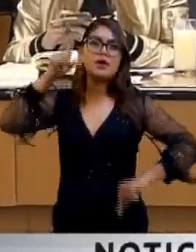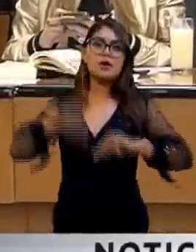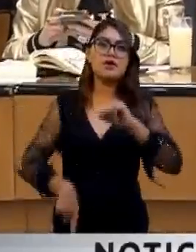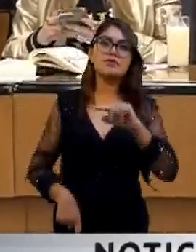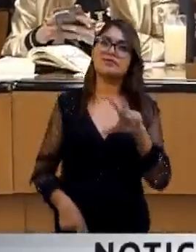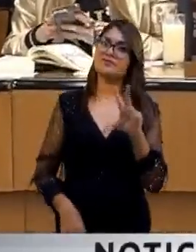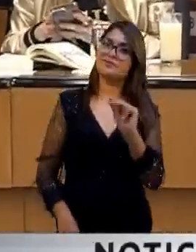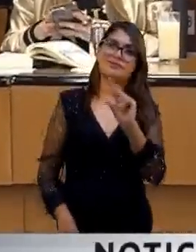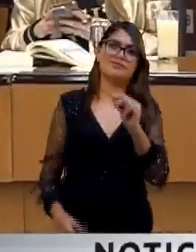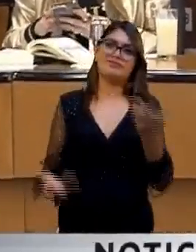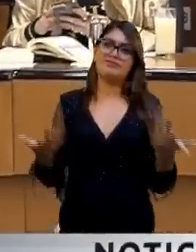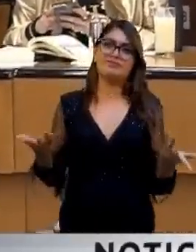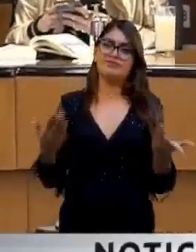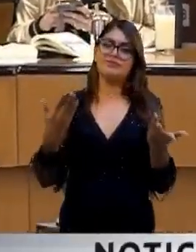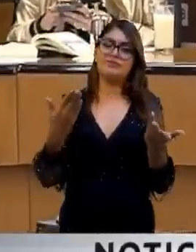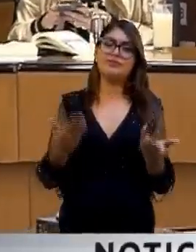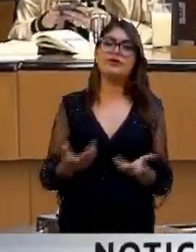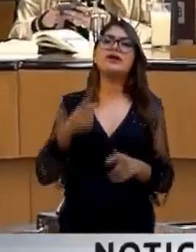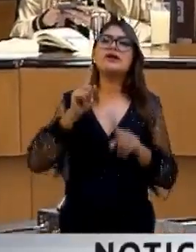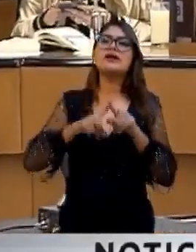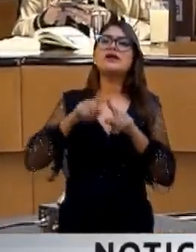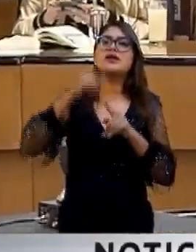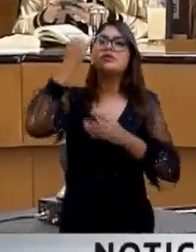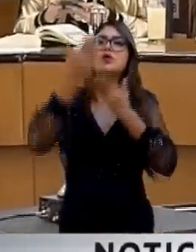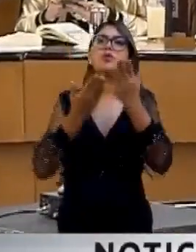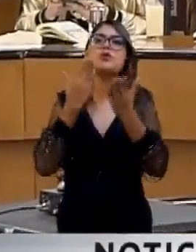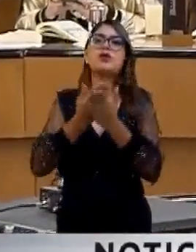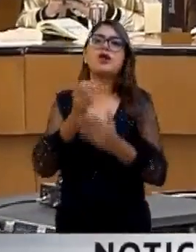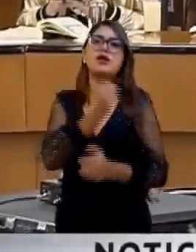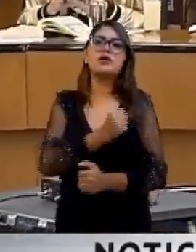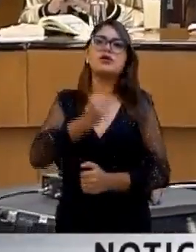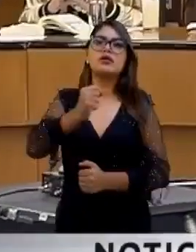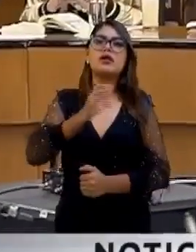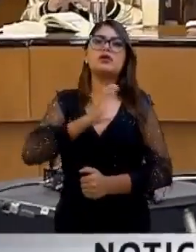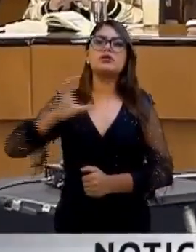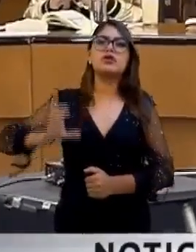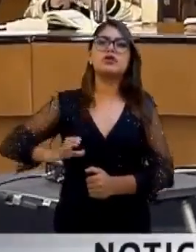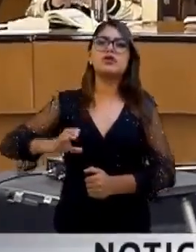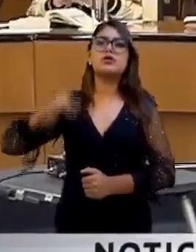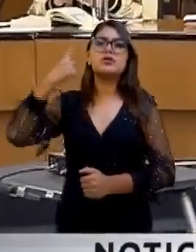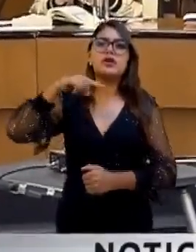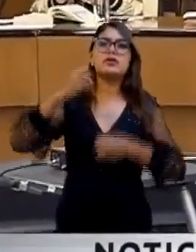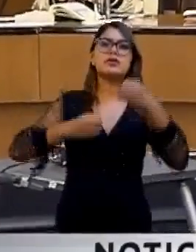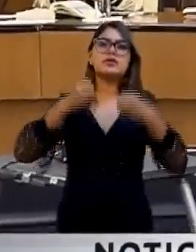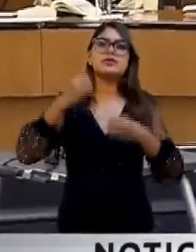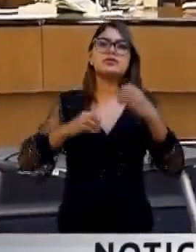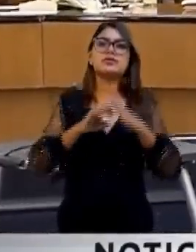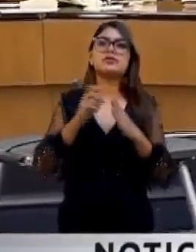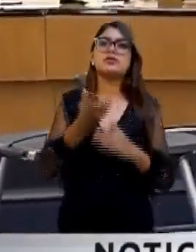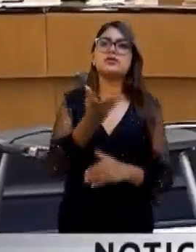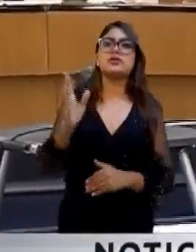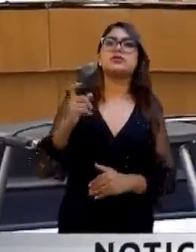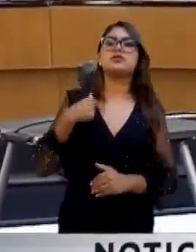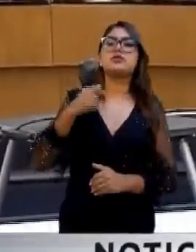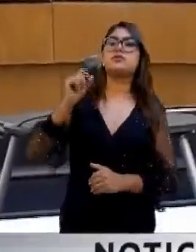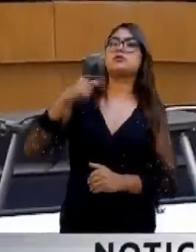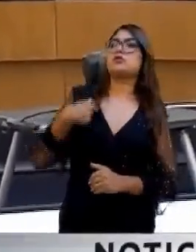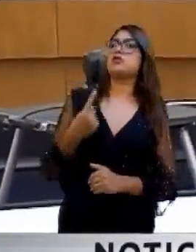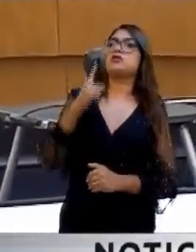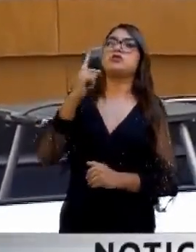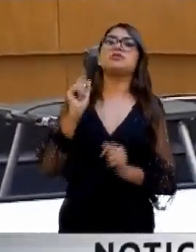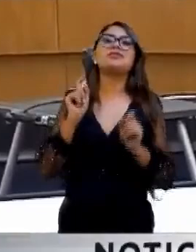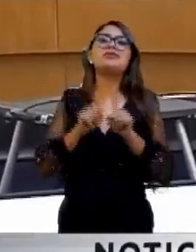¿Quiénes o quiénes propondrán a los candidatos a ministros? Si son ellos mismos como propone la iniciativa de un